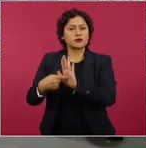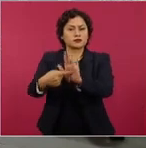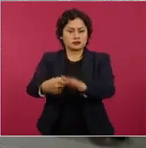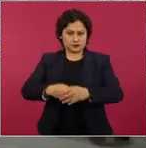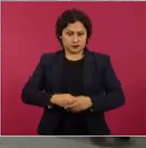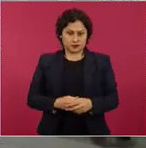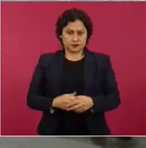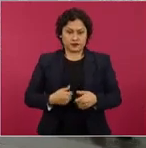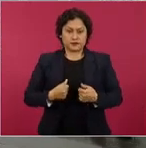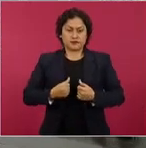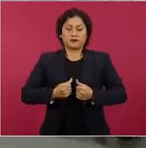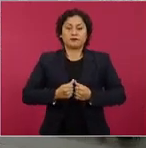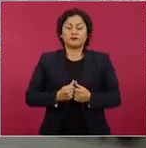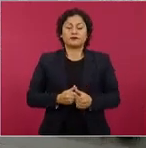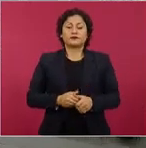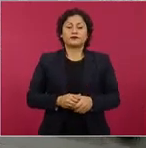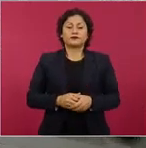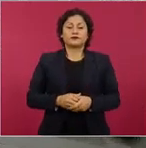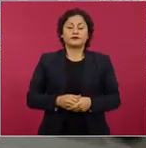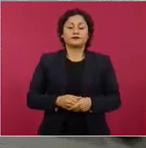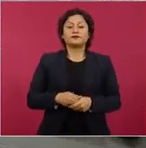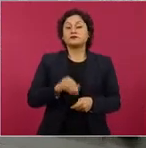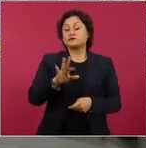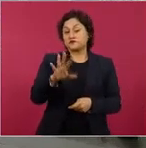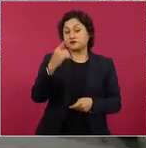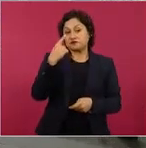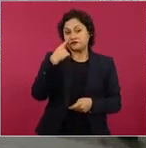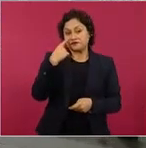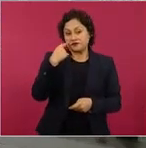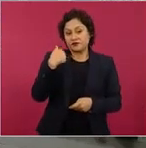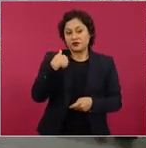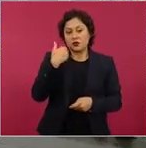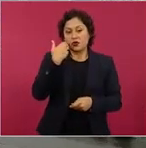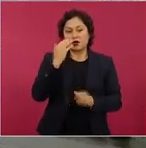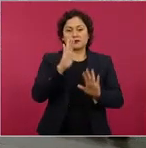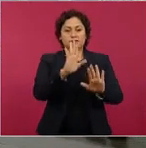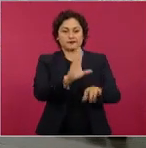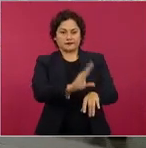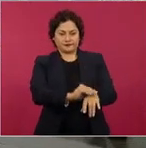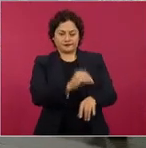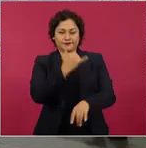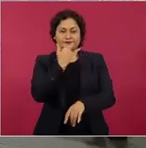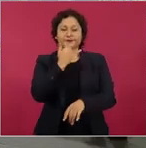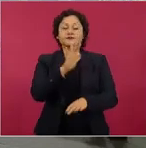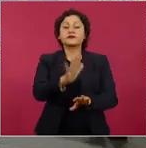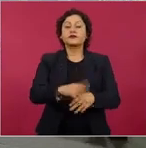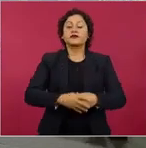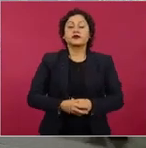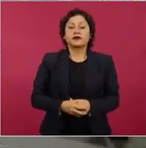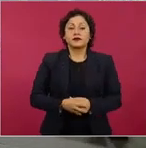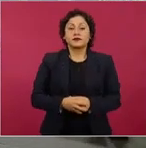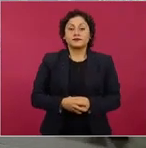No, y me gustaría, a ver, permíteme nada más, a ver qué,